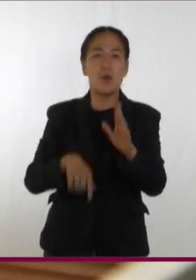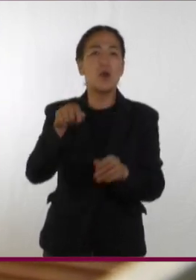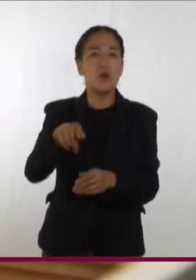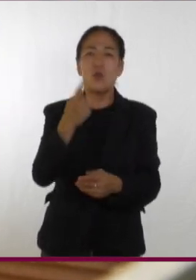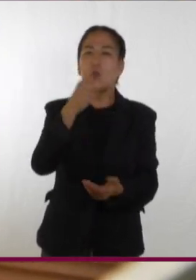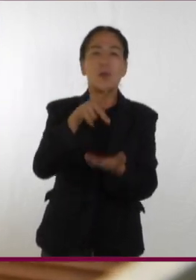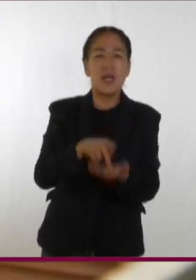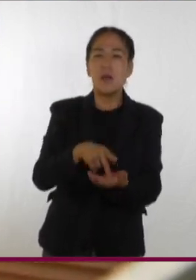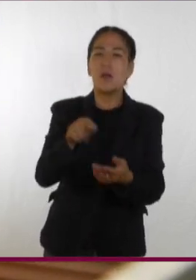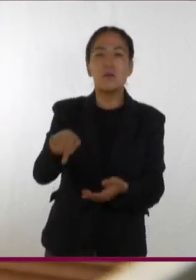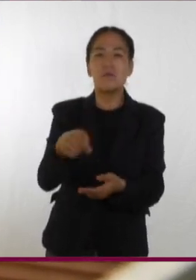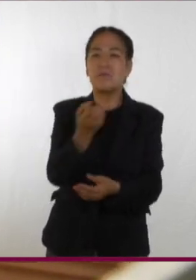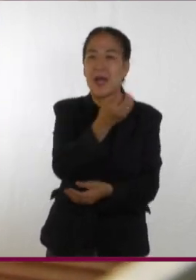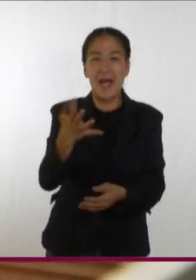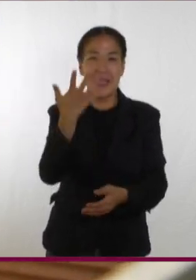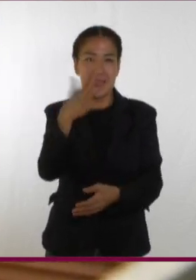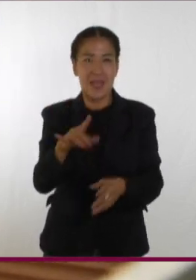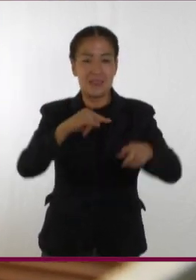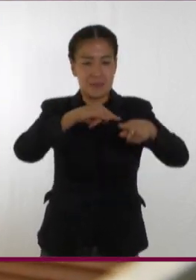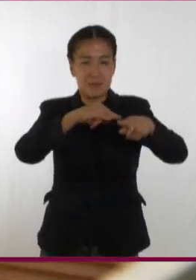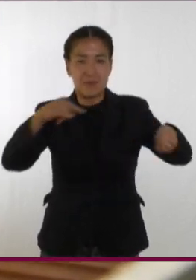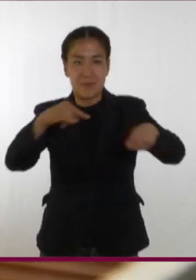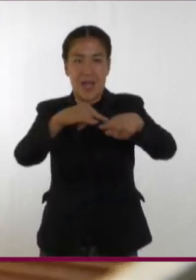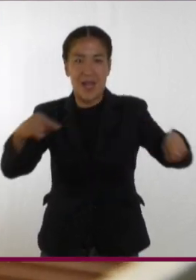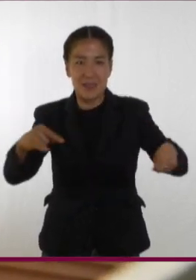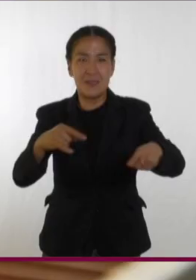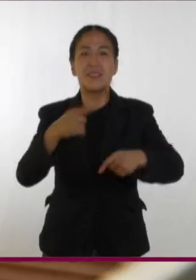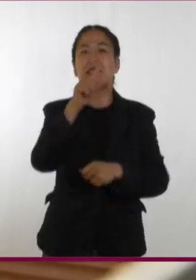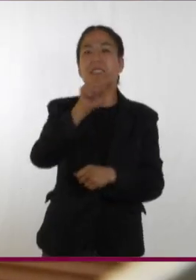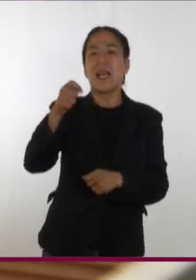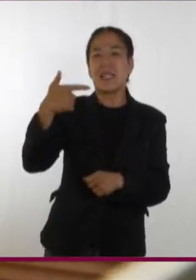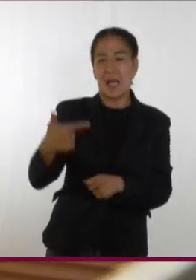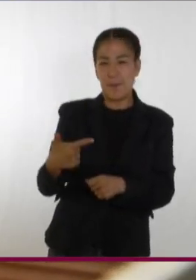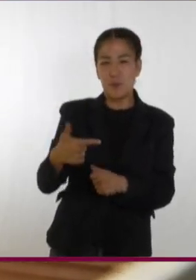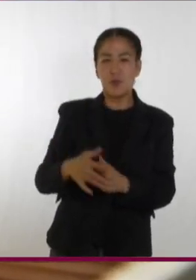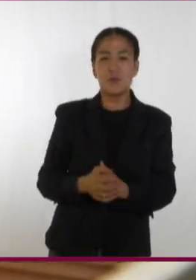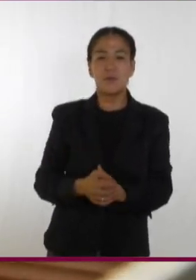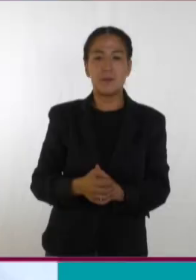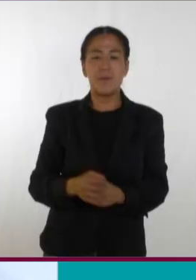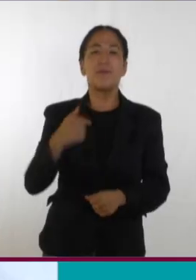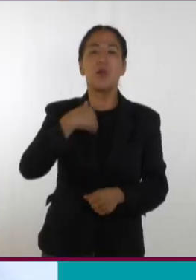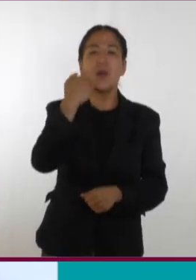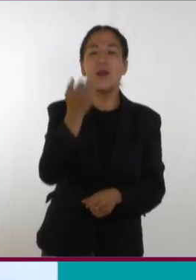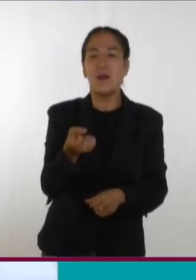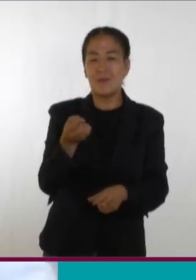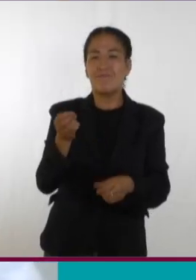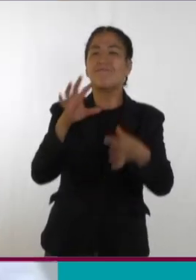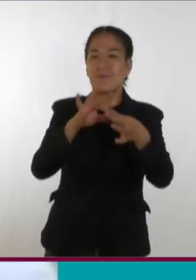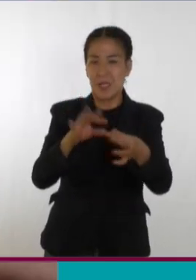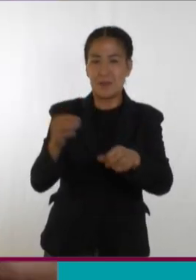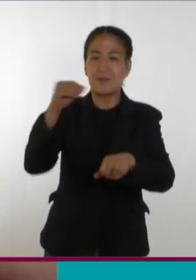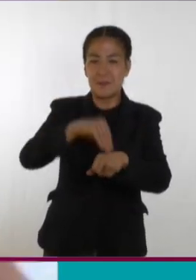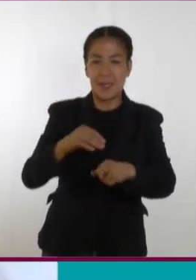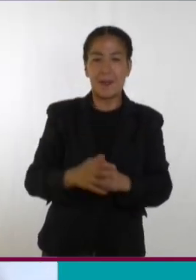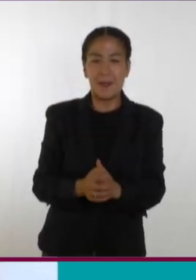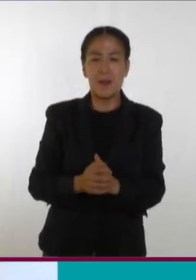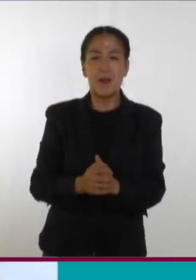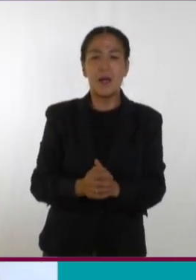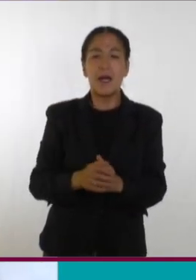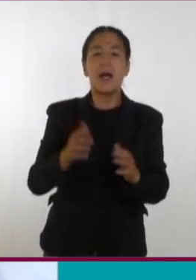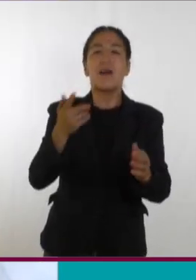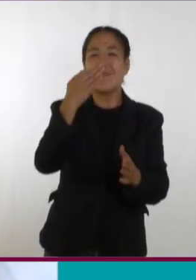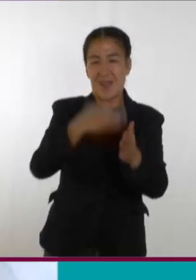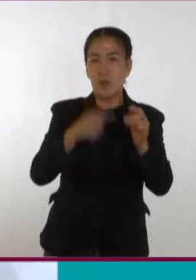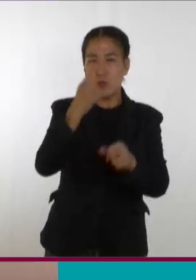ejemplo que yo acabo de dar, por 1 kilo de chocolate me podrían salir 10 barras de 100 gramos. Y me gustaría agregar